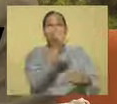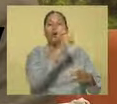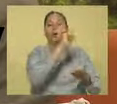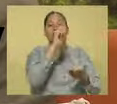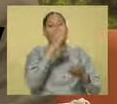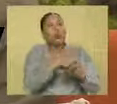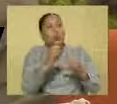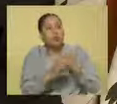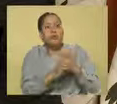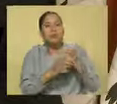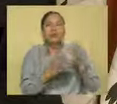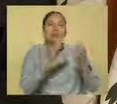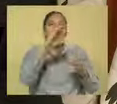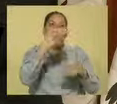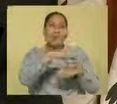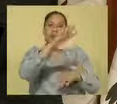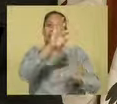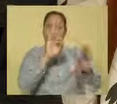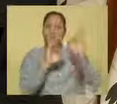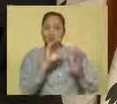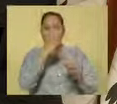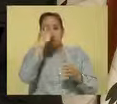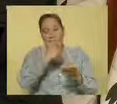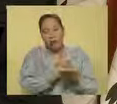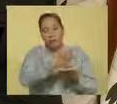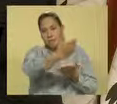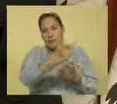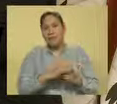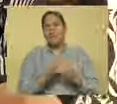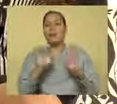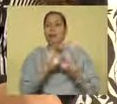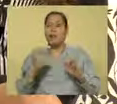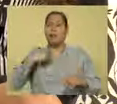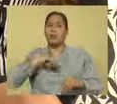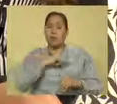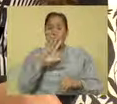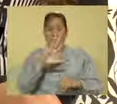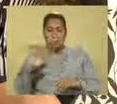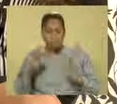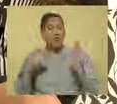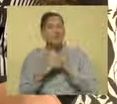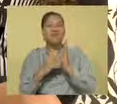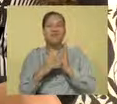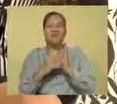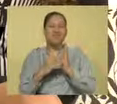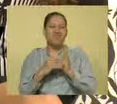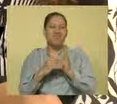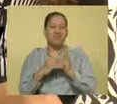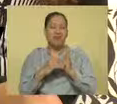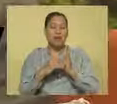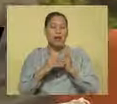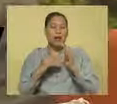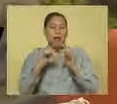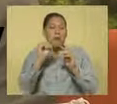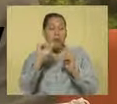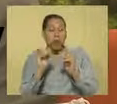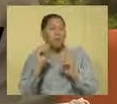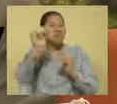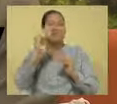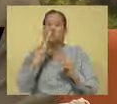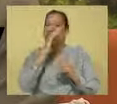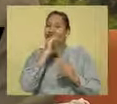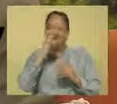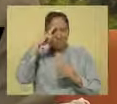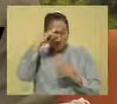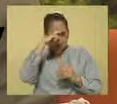pensamos que difícilmente pudiéramos alcanzar arriba de 500,000 empleos este 2014. El reto es muy